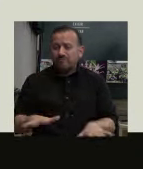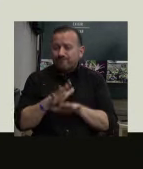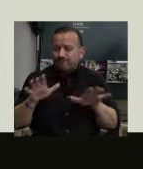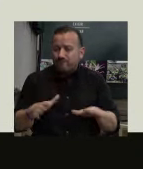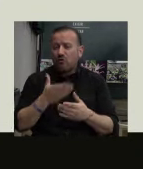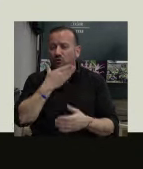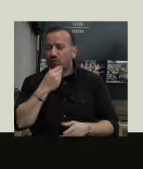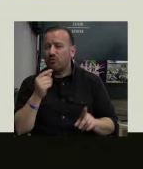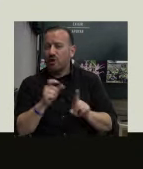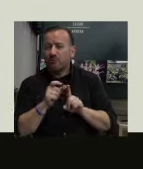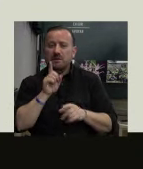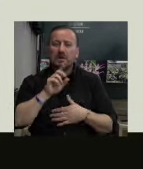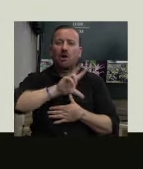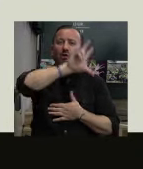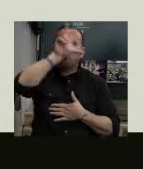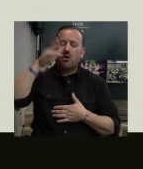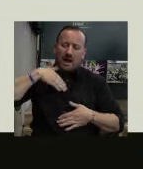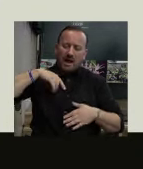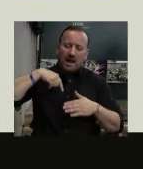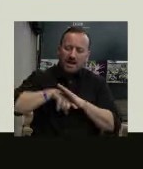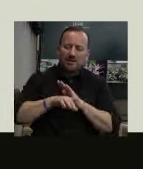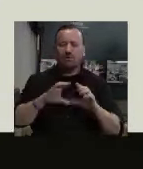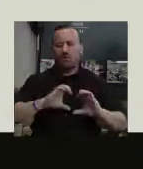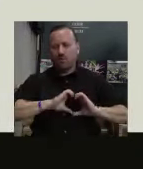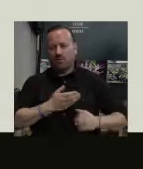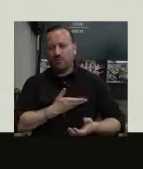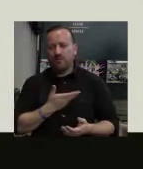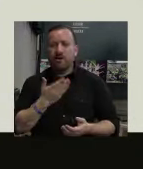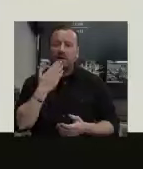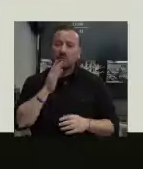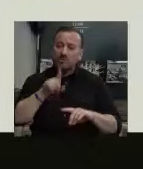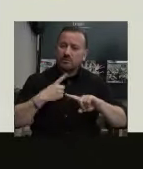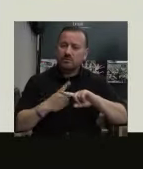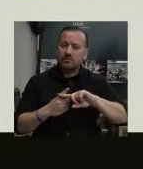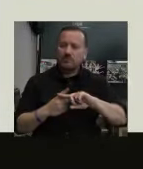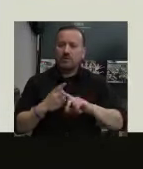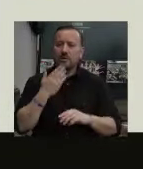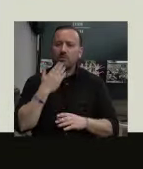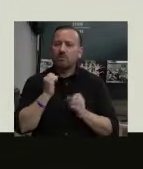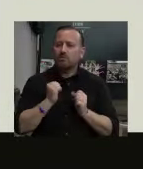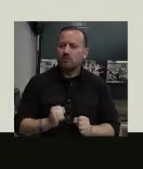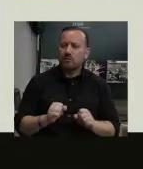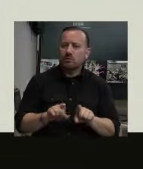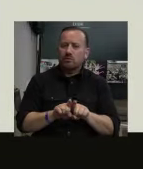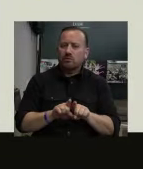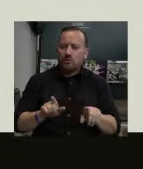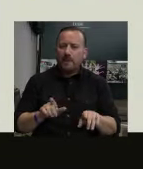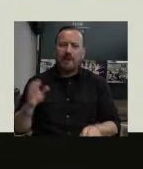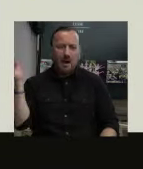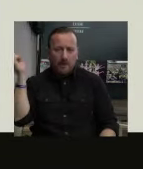os tener a Dios por dentro y adicionalmente la posibilidad de